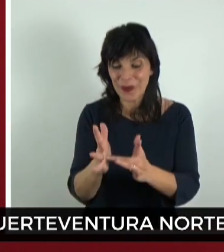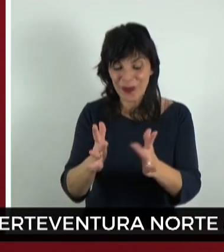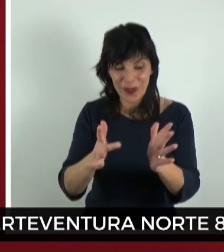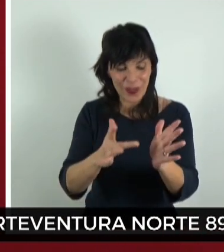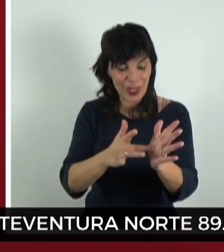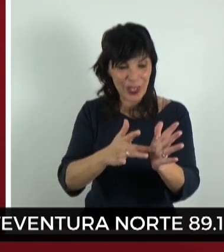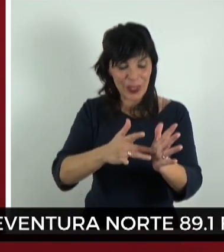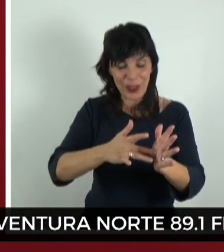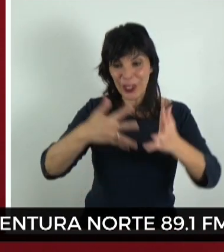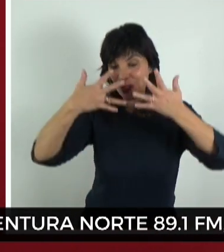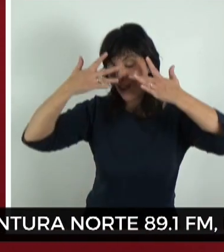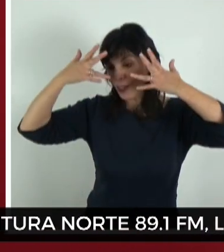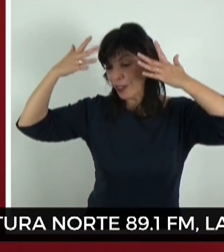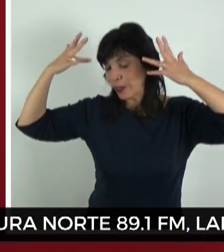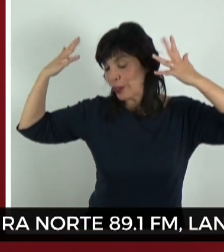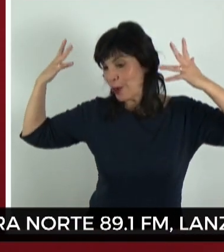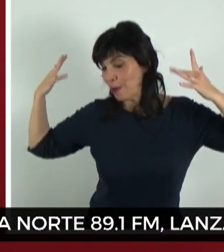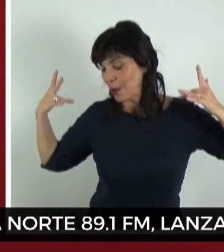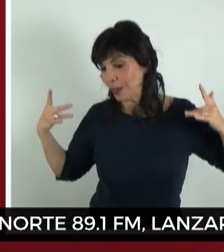de esa persona, Jesucristo,